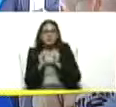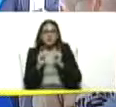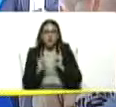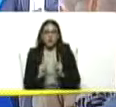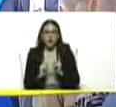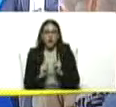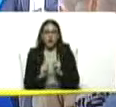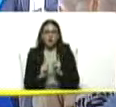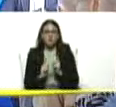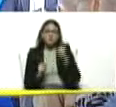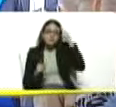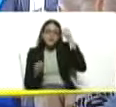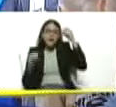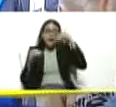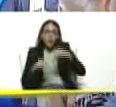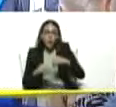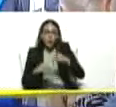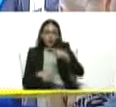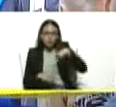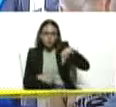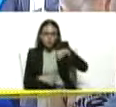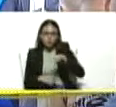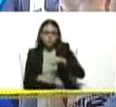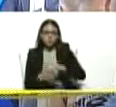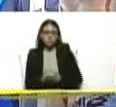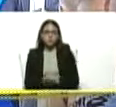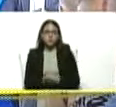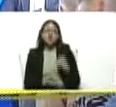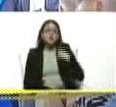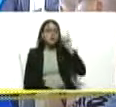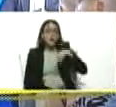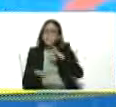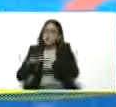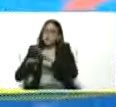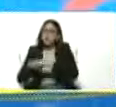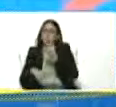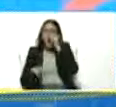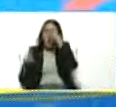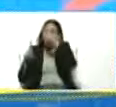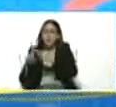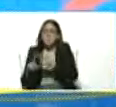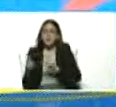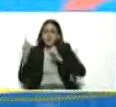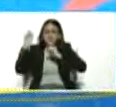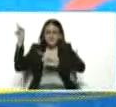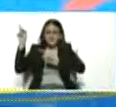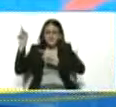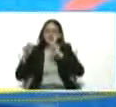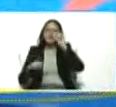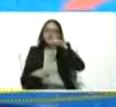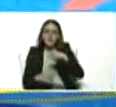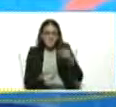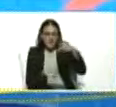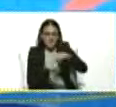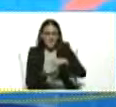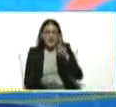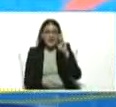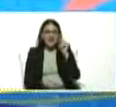Un consenso nacional. También invité al gobernador Rafael Lacaba, que le va muy bien por